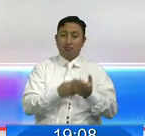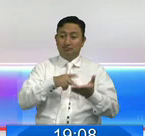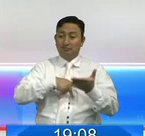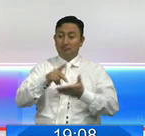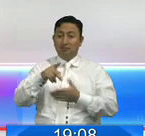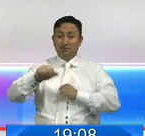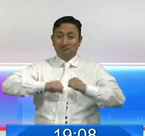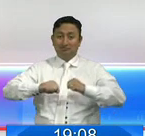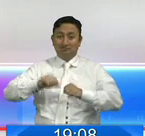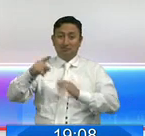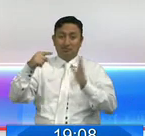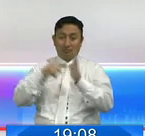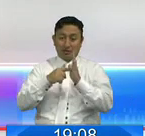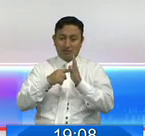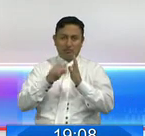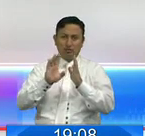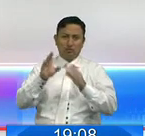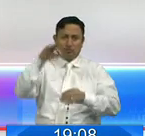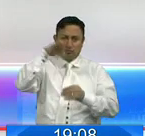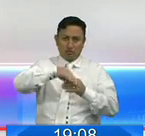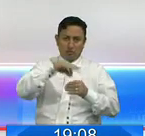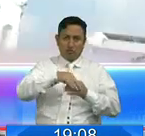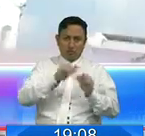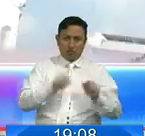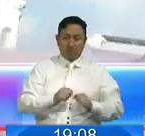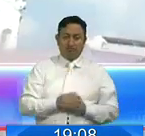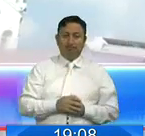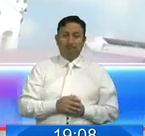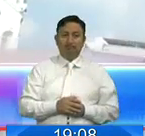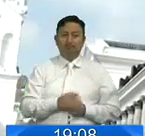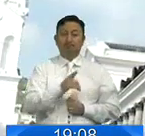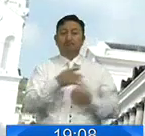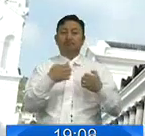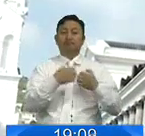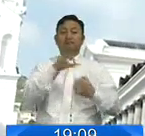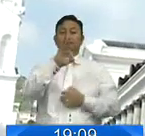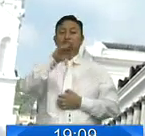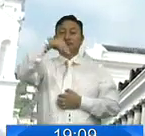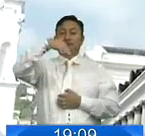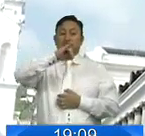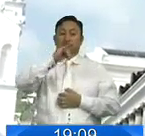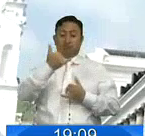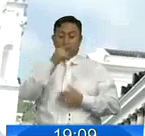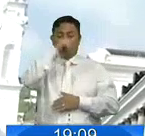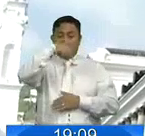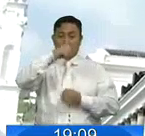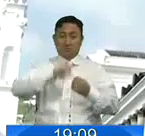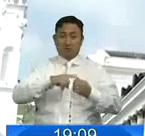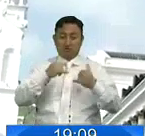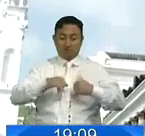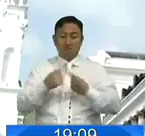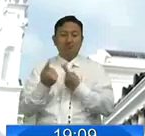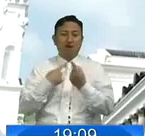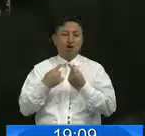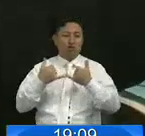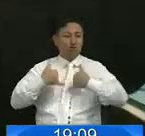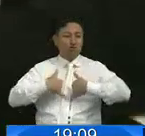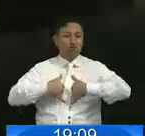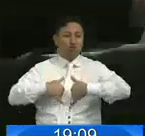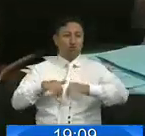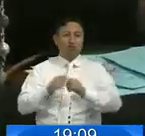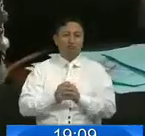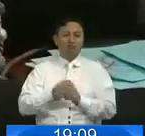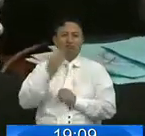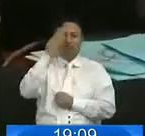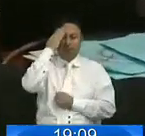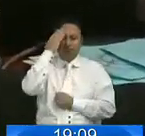altos intereses que ha debido asumir en los últimos años. Un equipo del FMI se encuentra en la capital para continuar este diálogo e identificar cómo